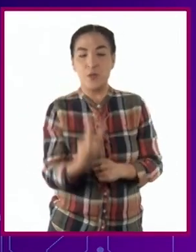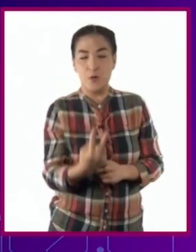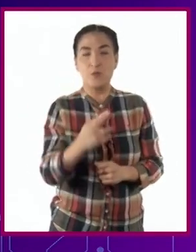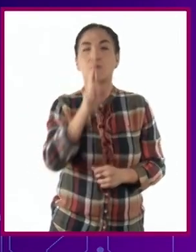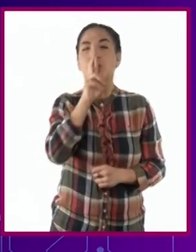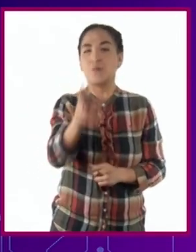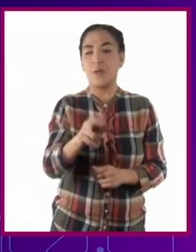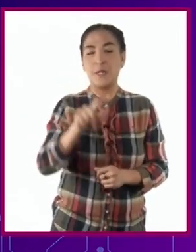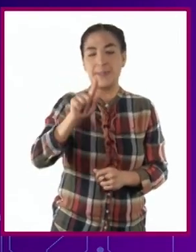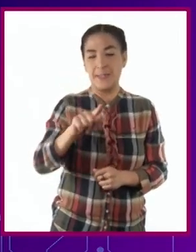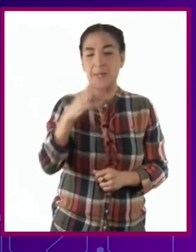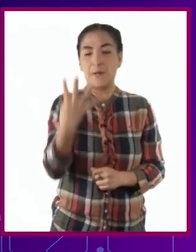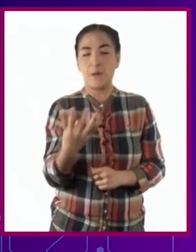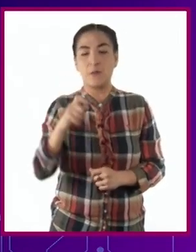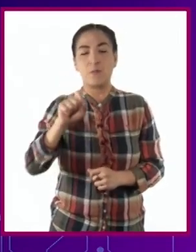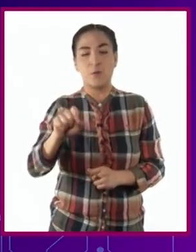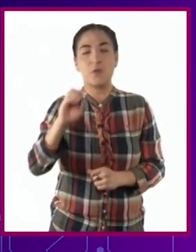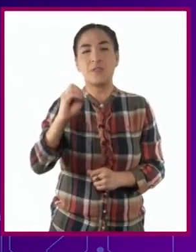se obtiene